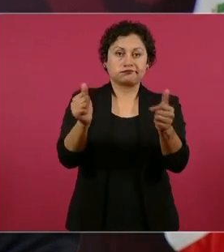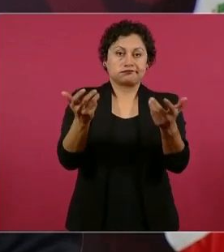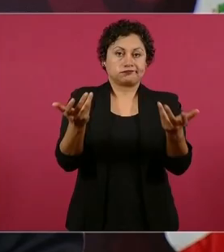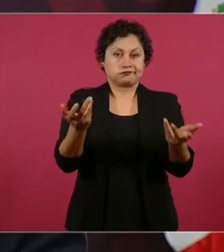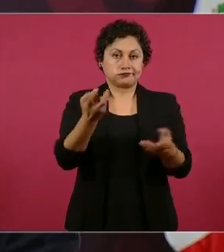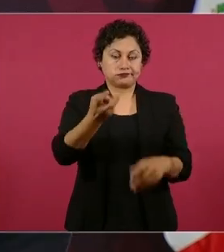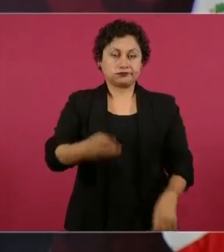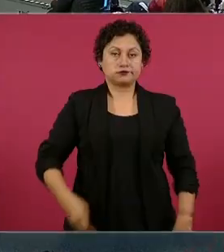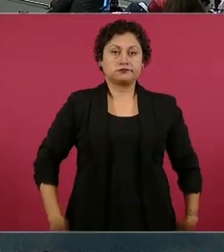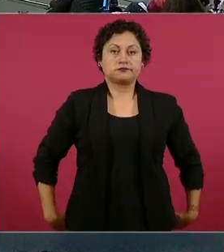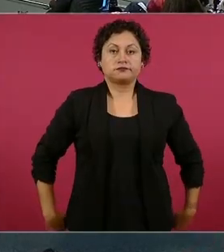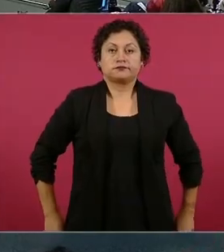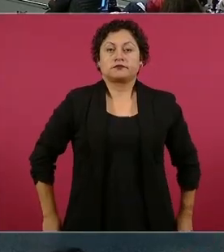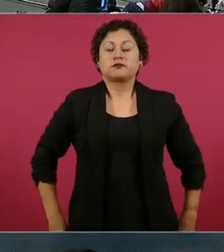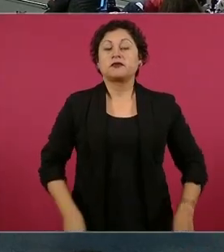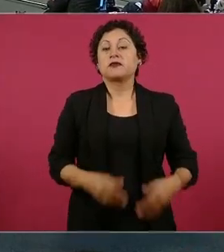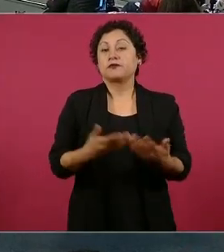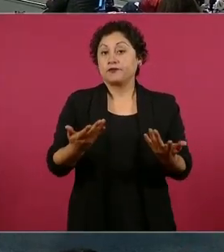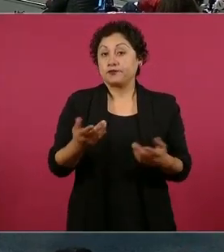Y ella una vez propuso